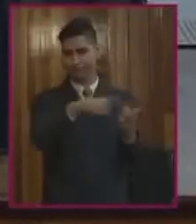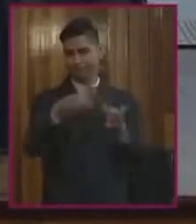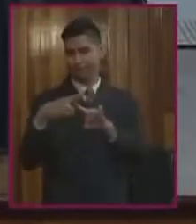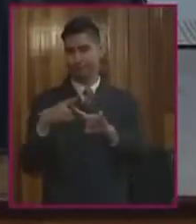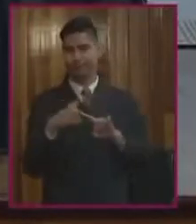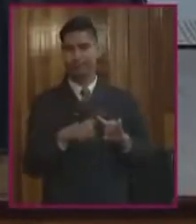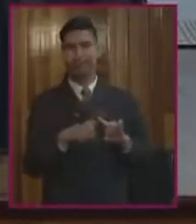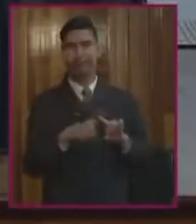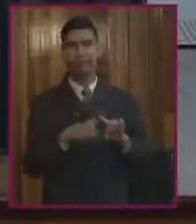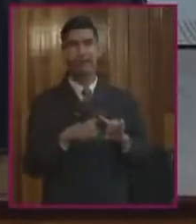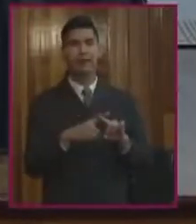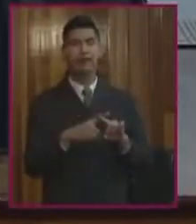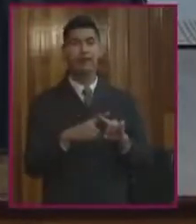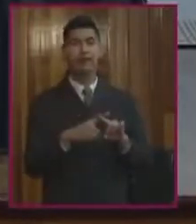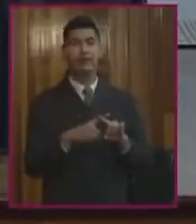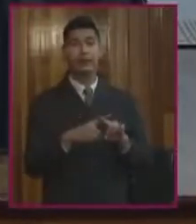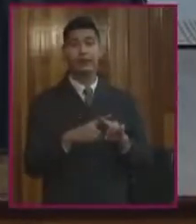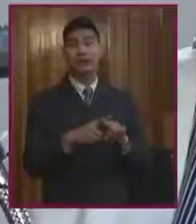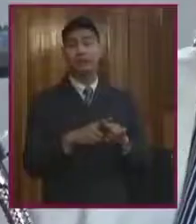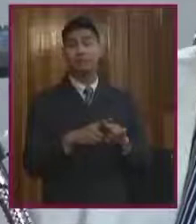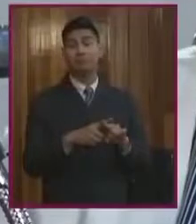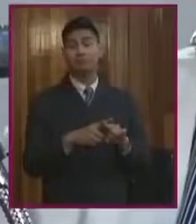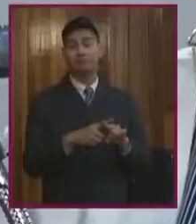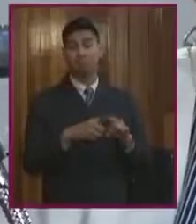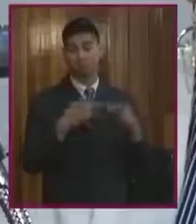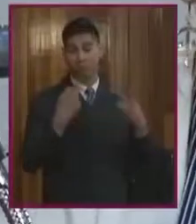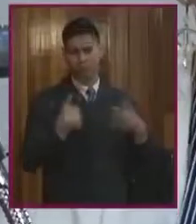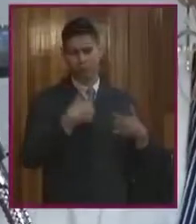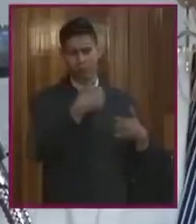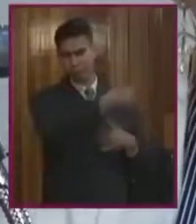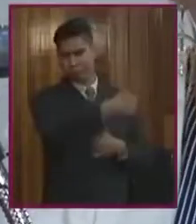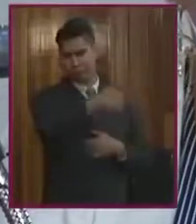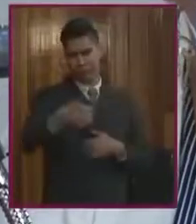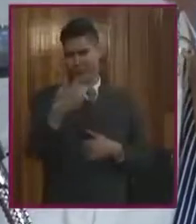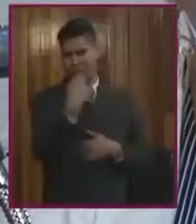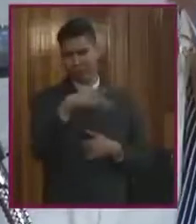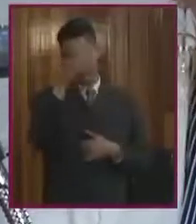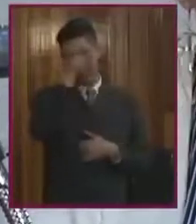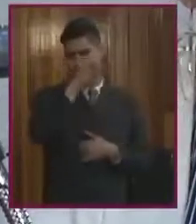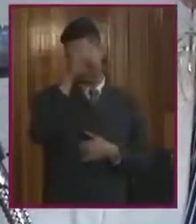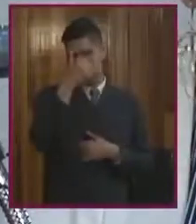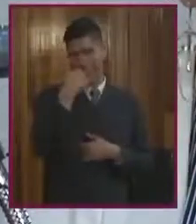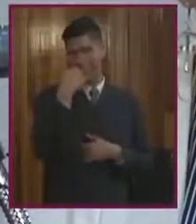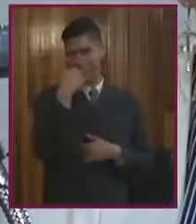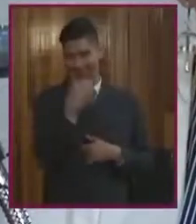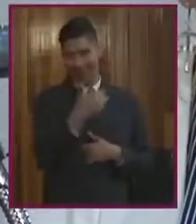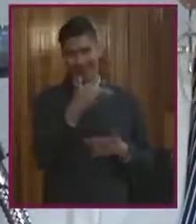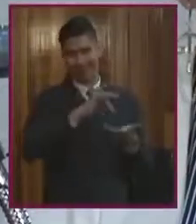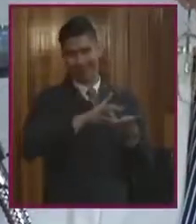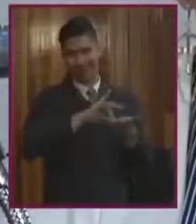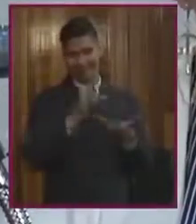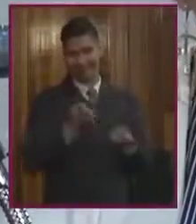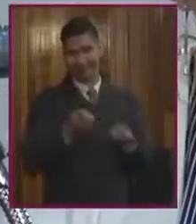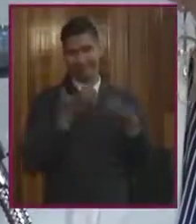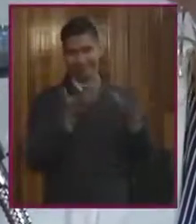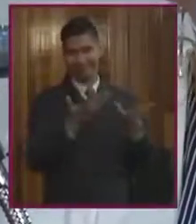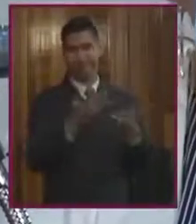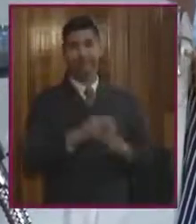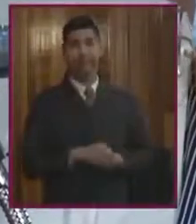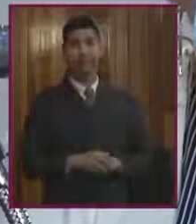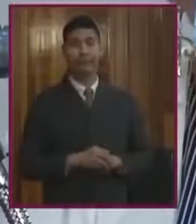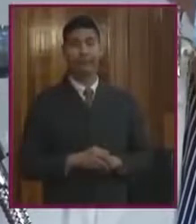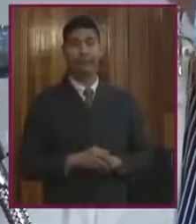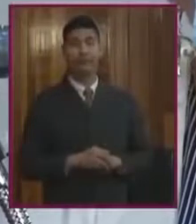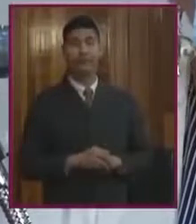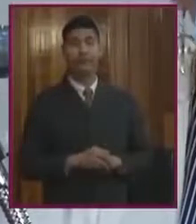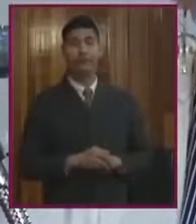Entonces, el punto de vista que tengamos será muy rico, estoy segura, y pues será de compartir ideas. ¿Les parece